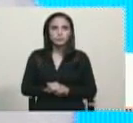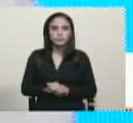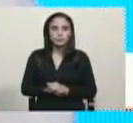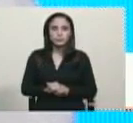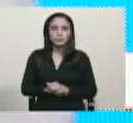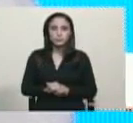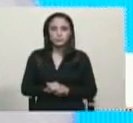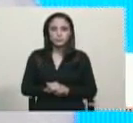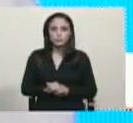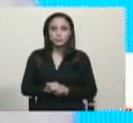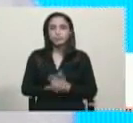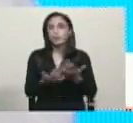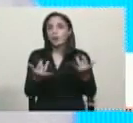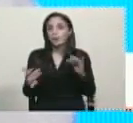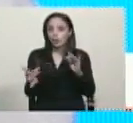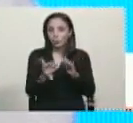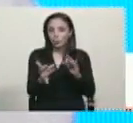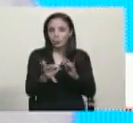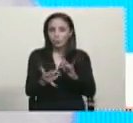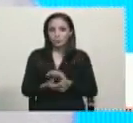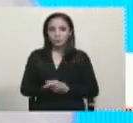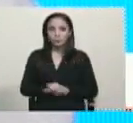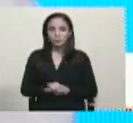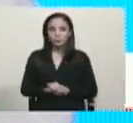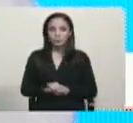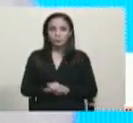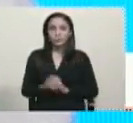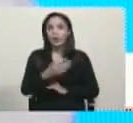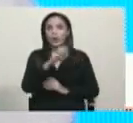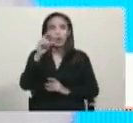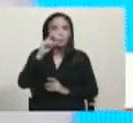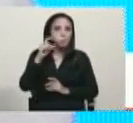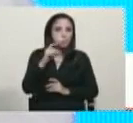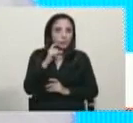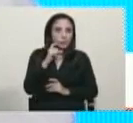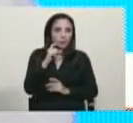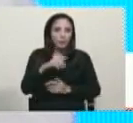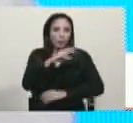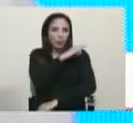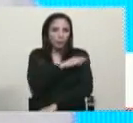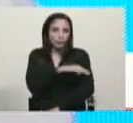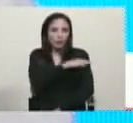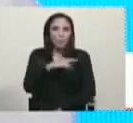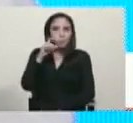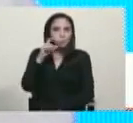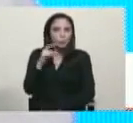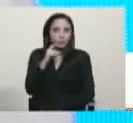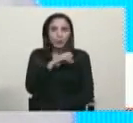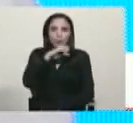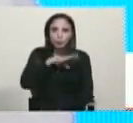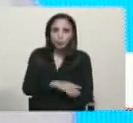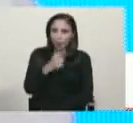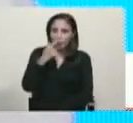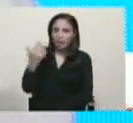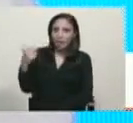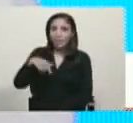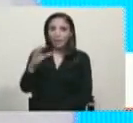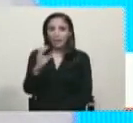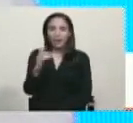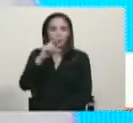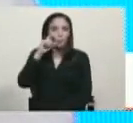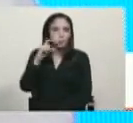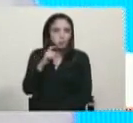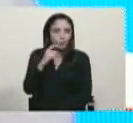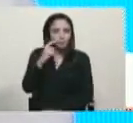darle el pase a la Maternidad Concepción Palacios, maternidad histórica de Caracas y de